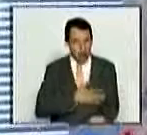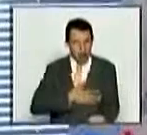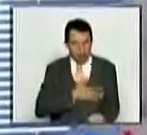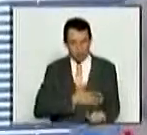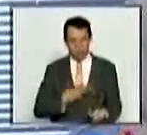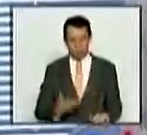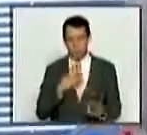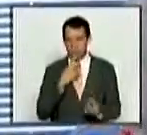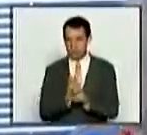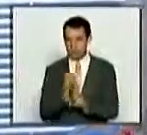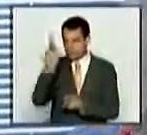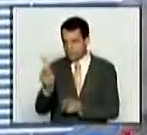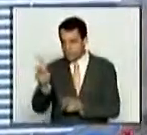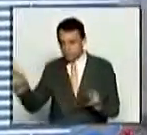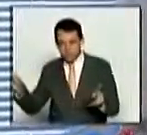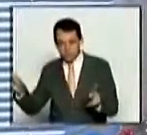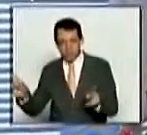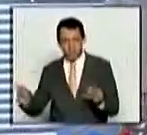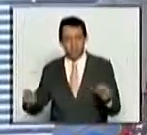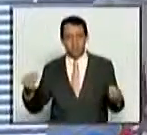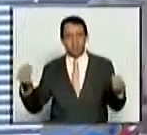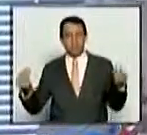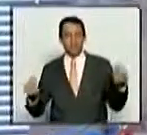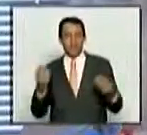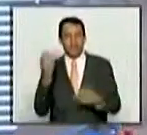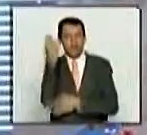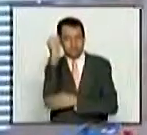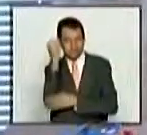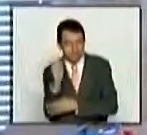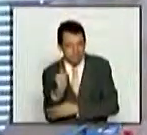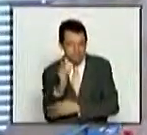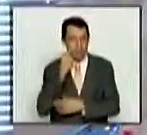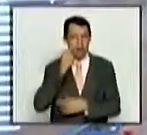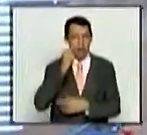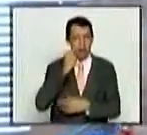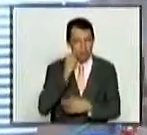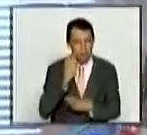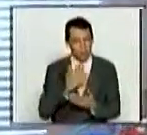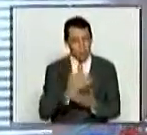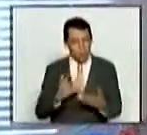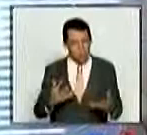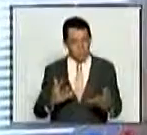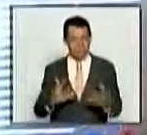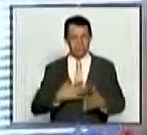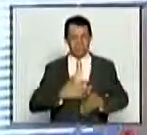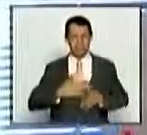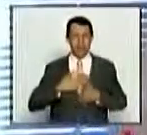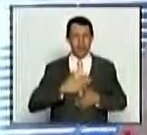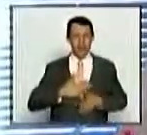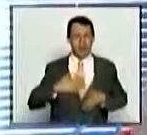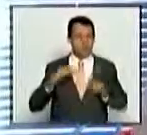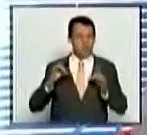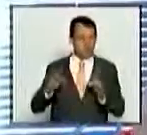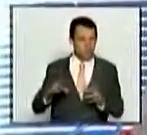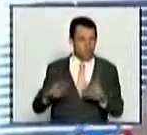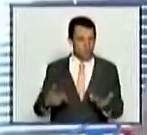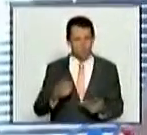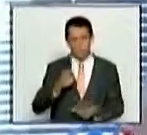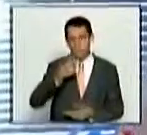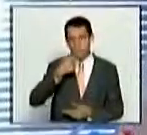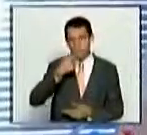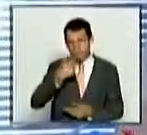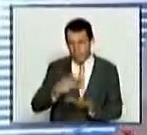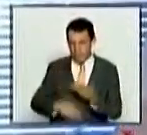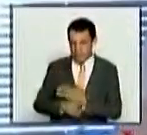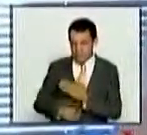hacer otra serie de sintomatologías mostrando adversidades de ese medicamento que es de por